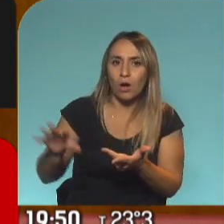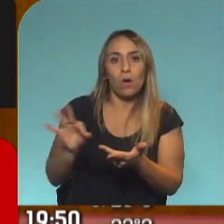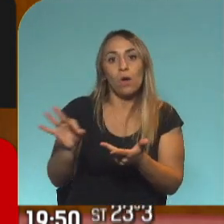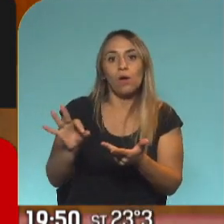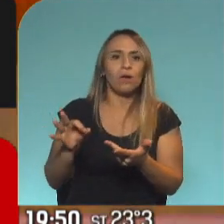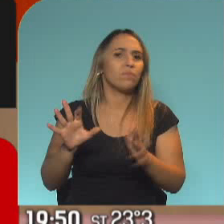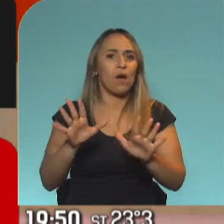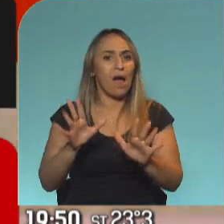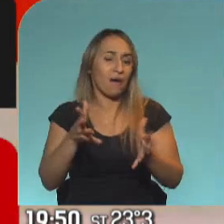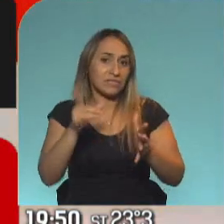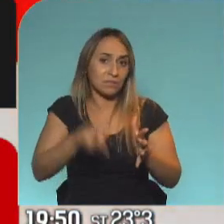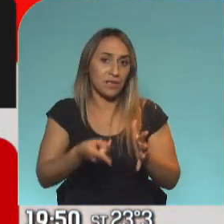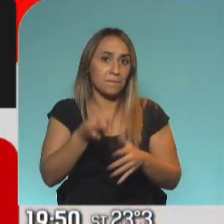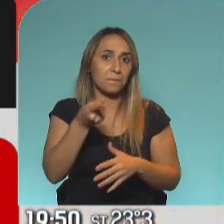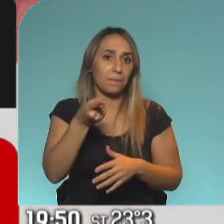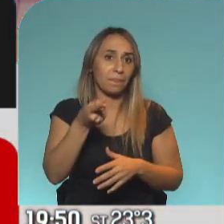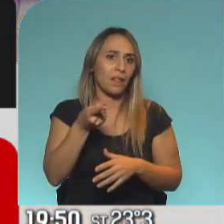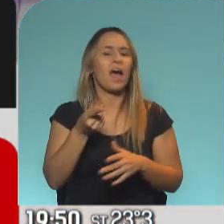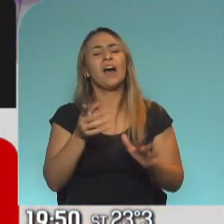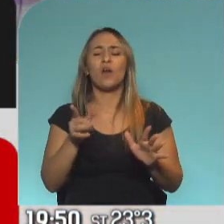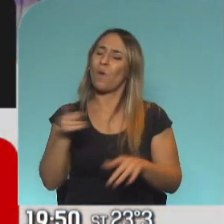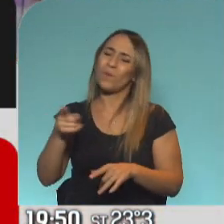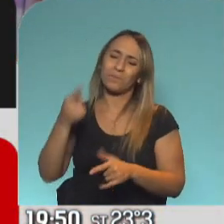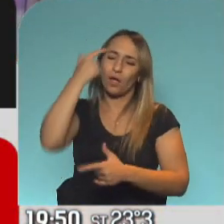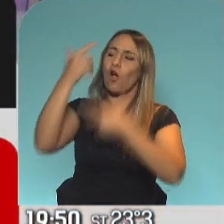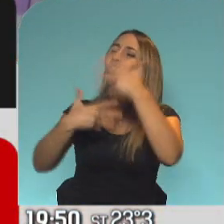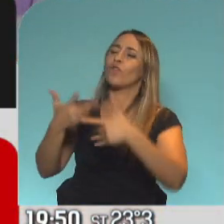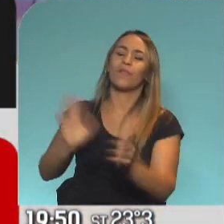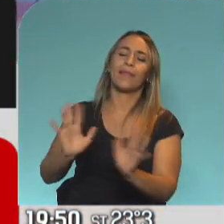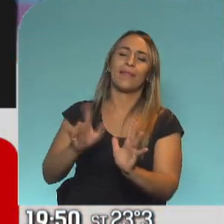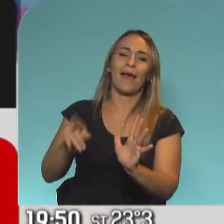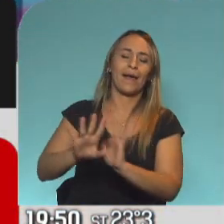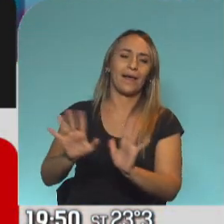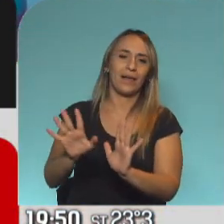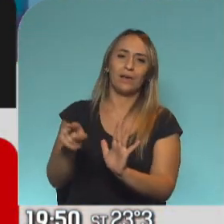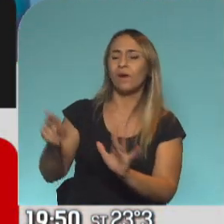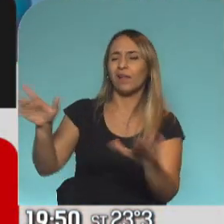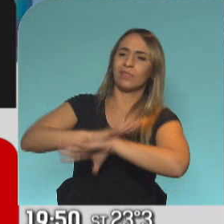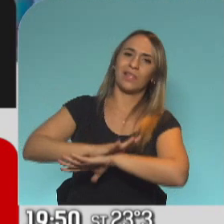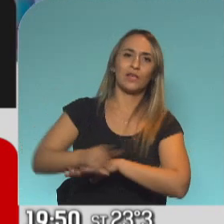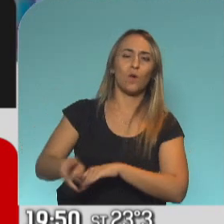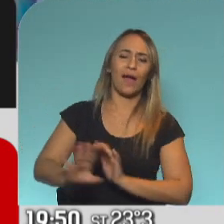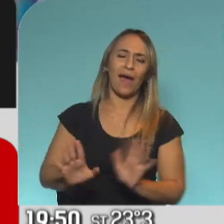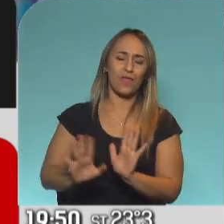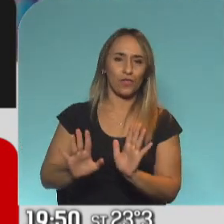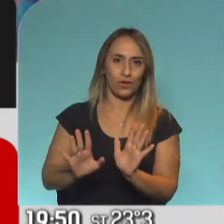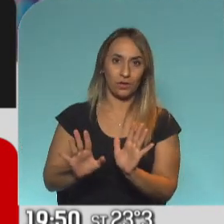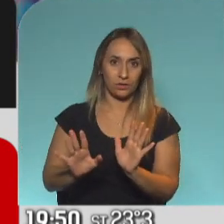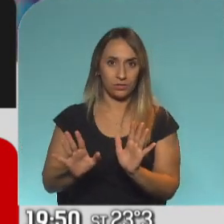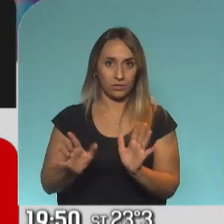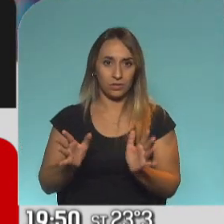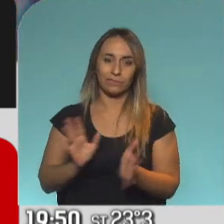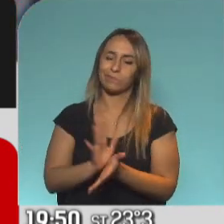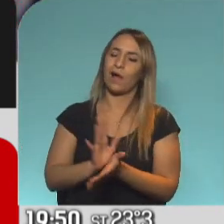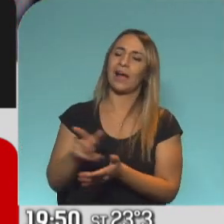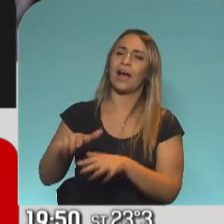o siempre el hecho por no, bueno, te estás confundiendo, te estás equivocando, no pudo ver así, como